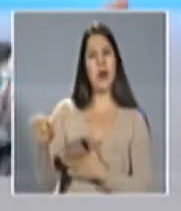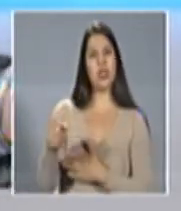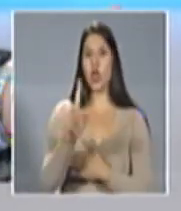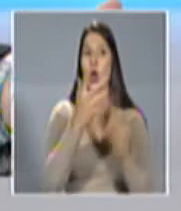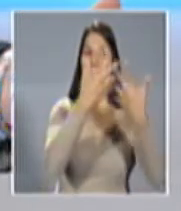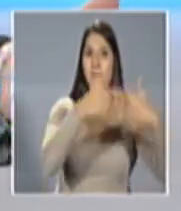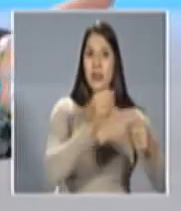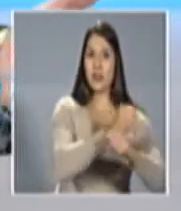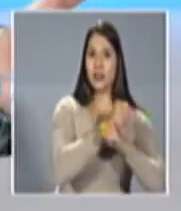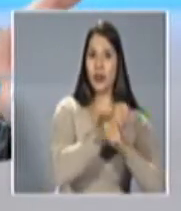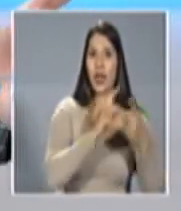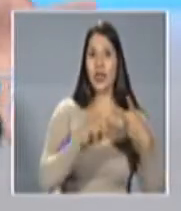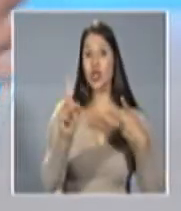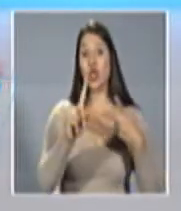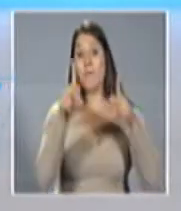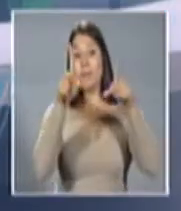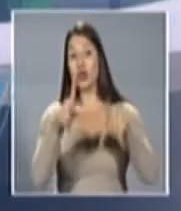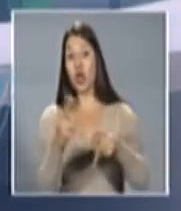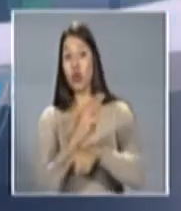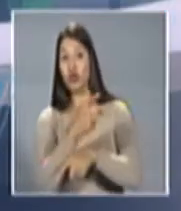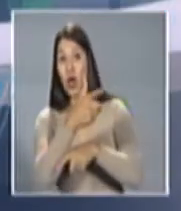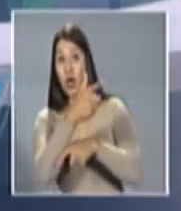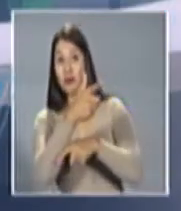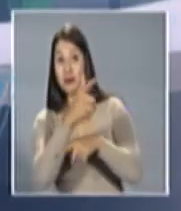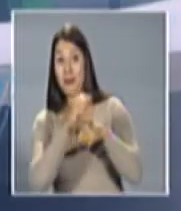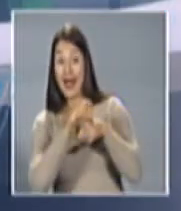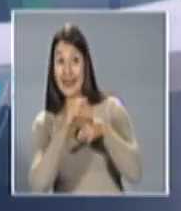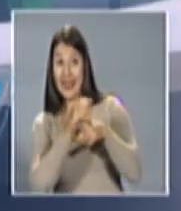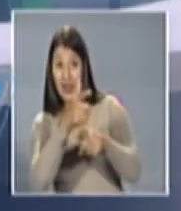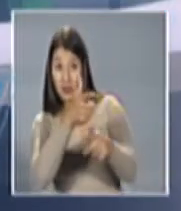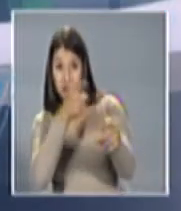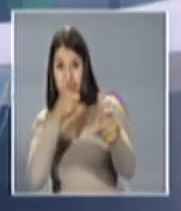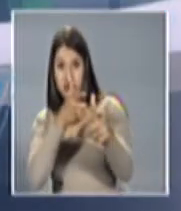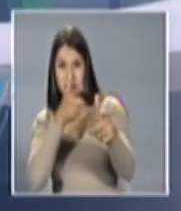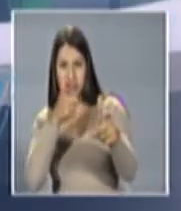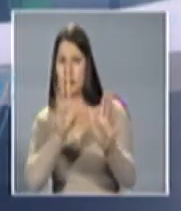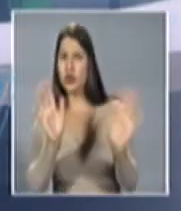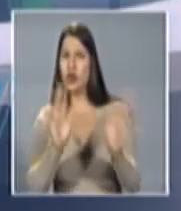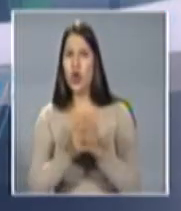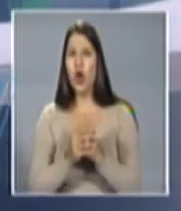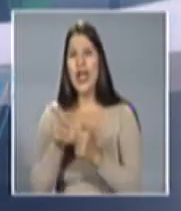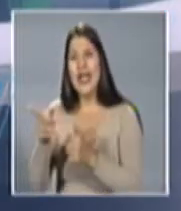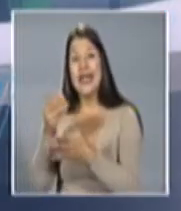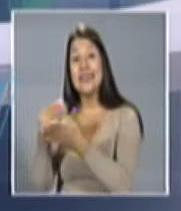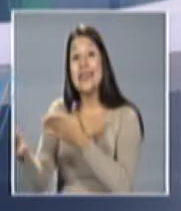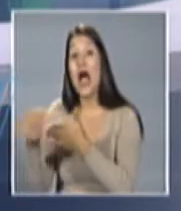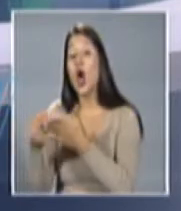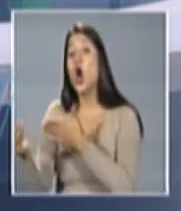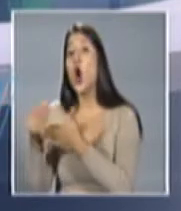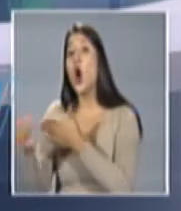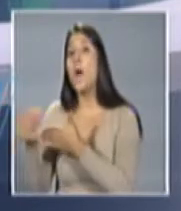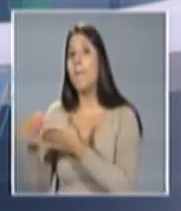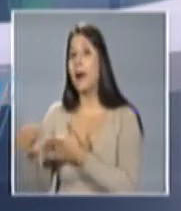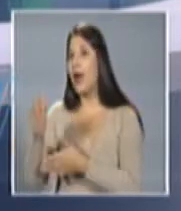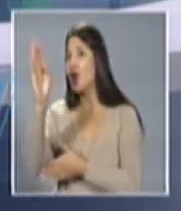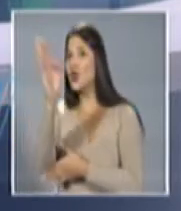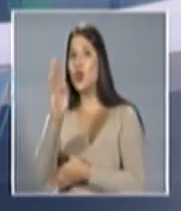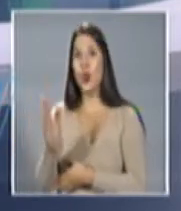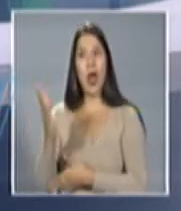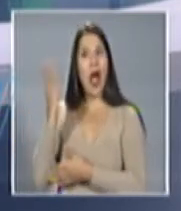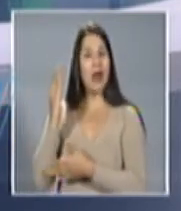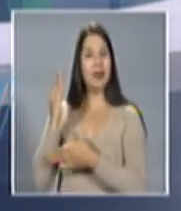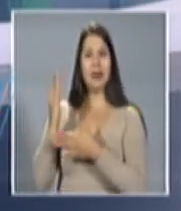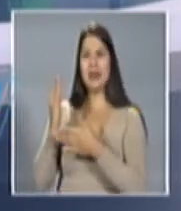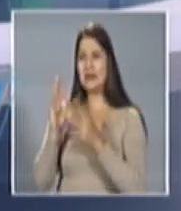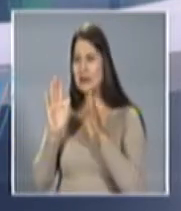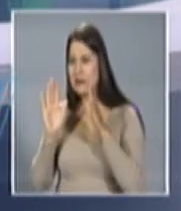tampoco son las personas que practican armas de fuego. Es decir, este flujo de balas, este flujo de municiones nunca se había controlado, nunca se le